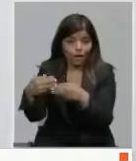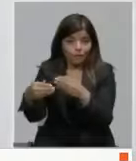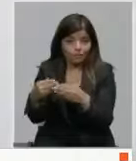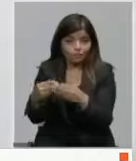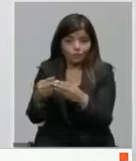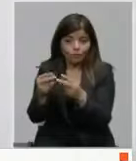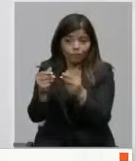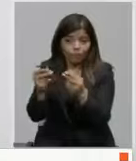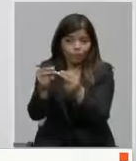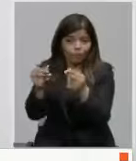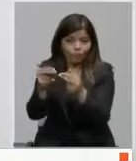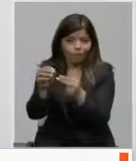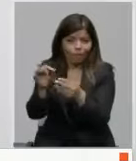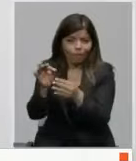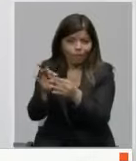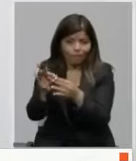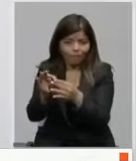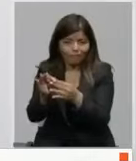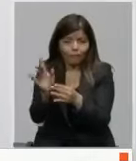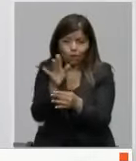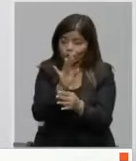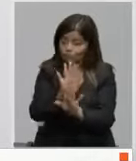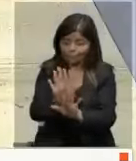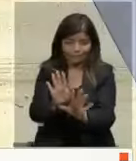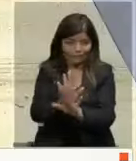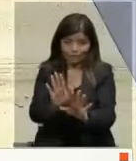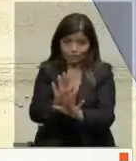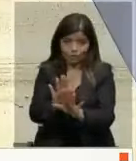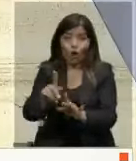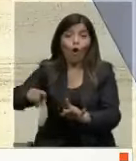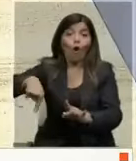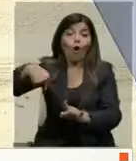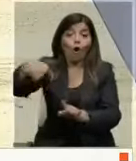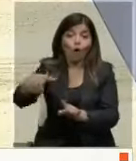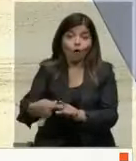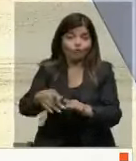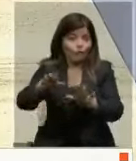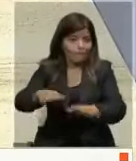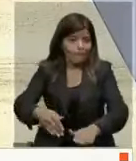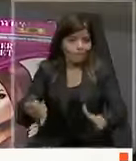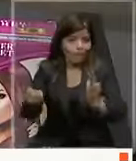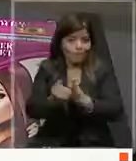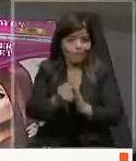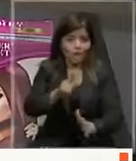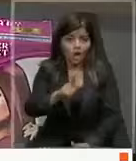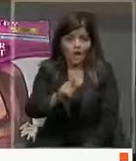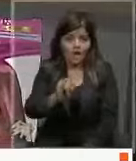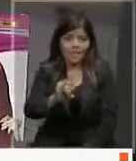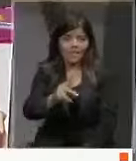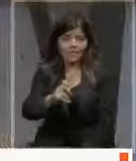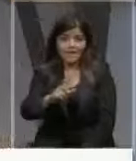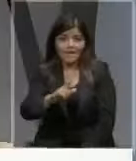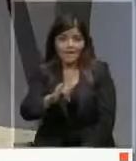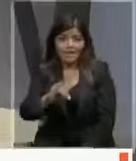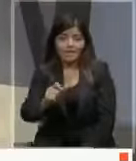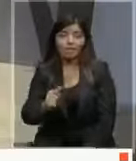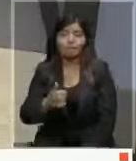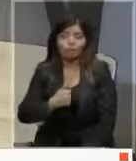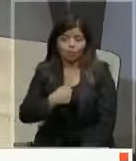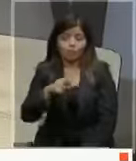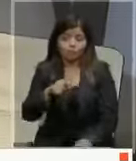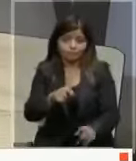grumo y Por ende el tono tampoco tomó el siguiente producto de la misma marca lilili podríamos decir que cumplió su